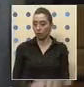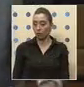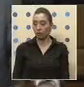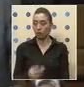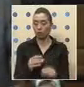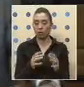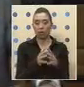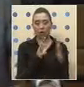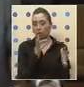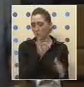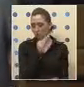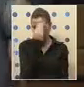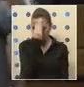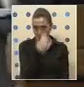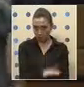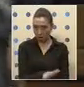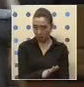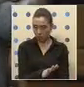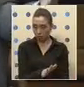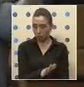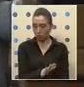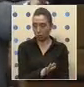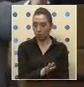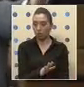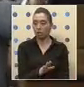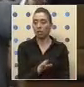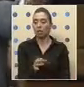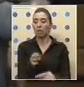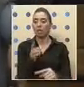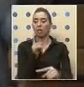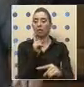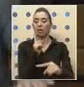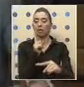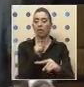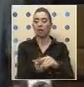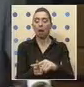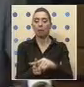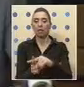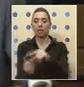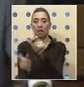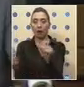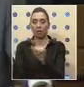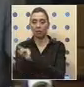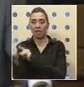de malo que la mitad de las fuerzas de hoy día estuvieron en contra de él, pues.